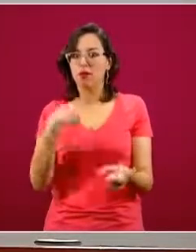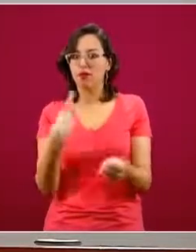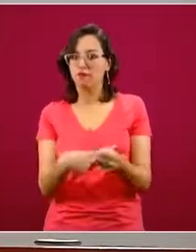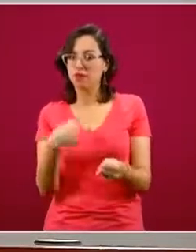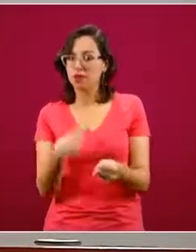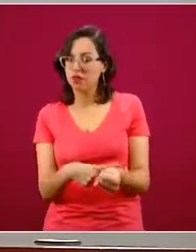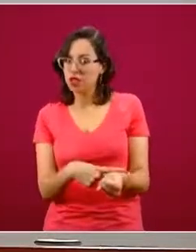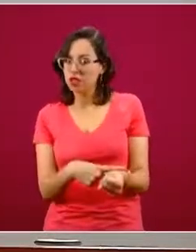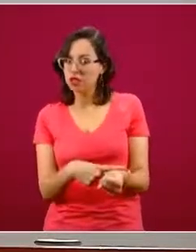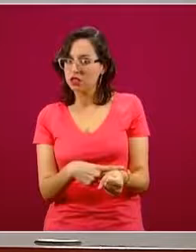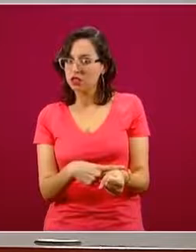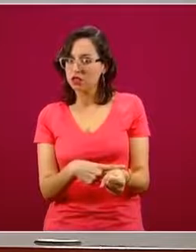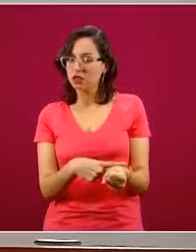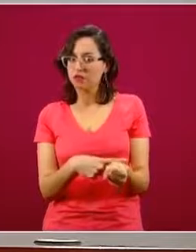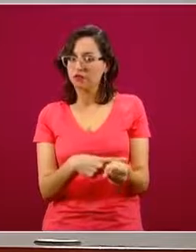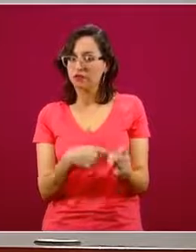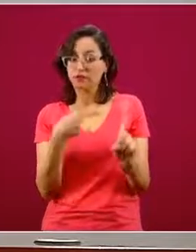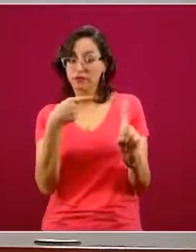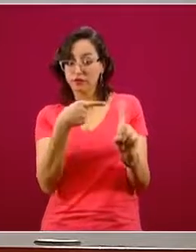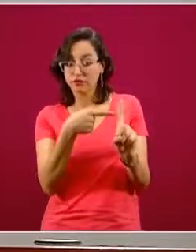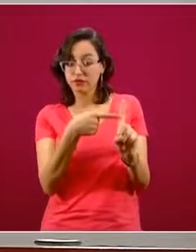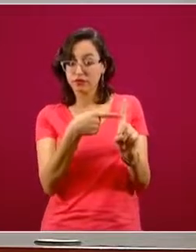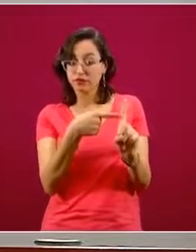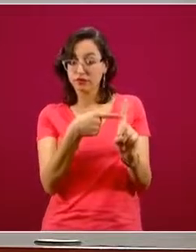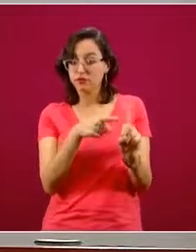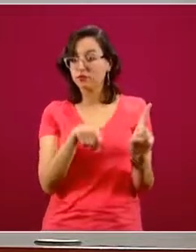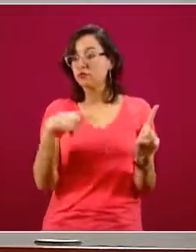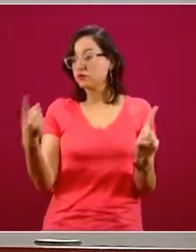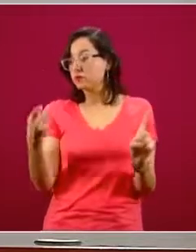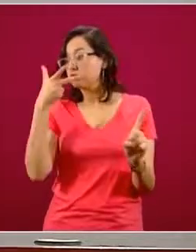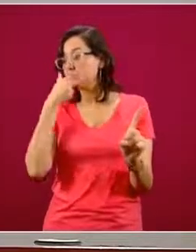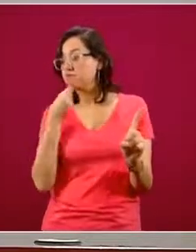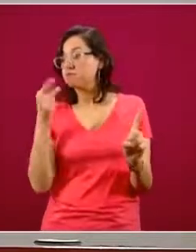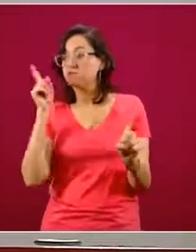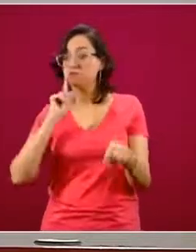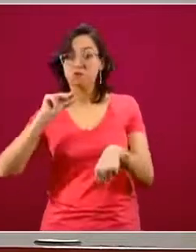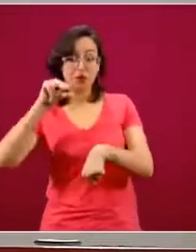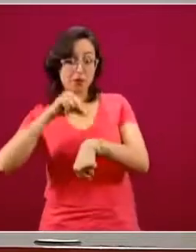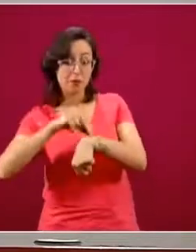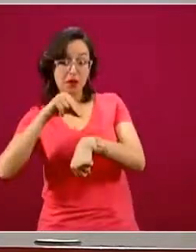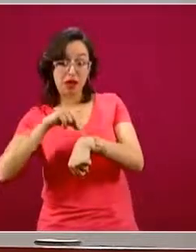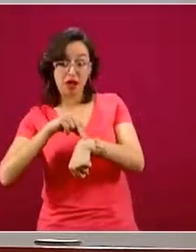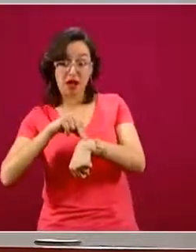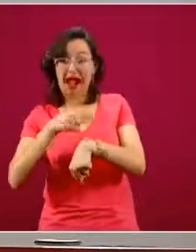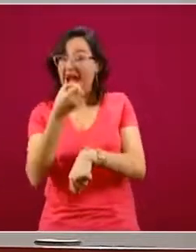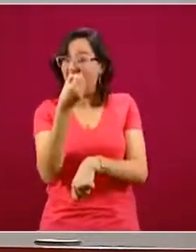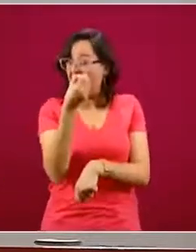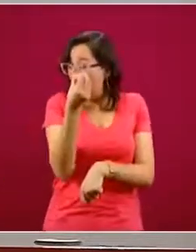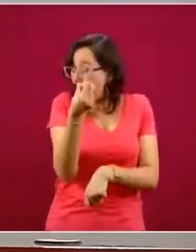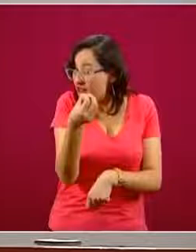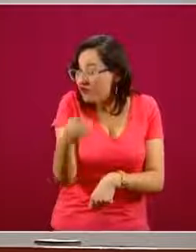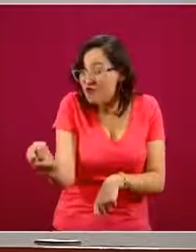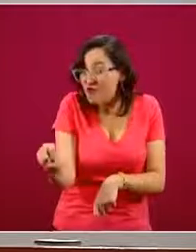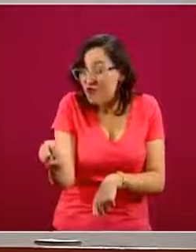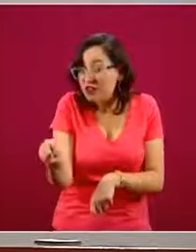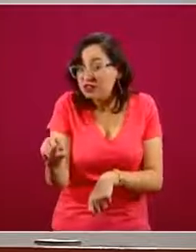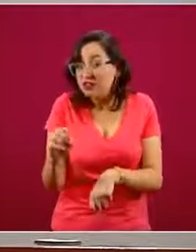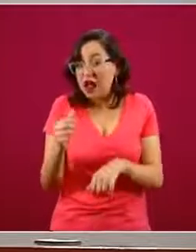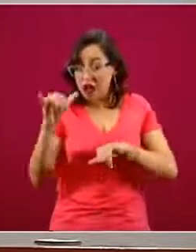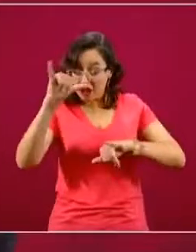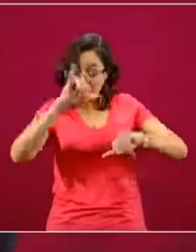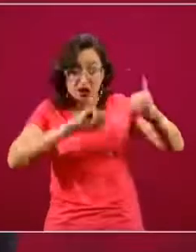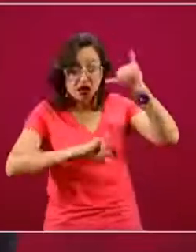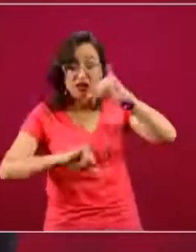minutos. El médico, la médica, no necesita comprobar por